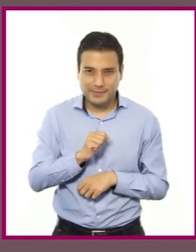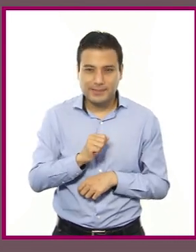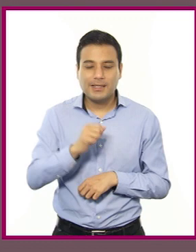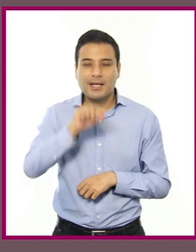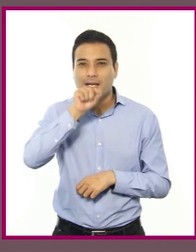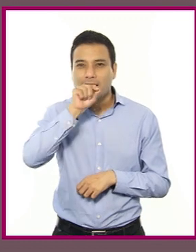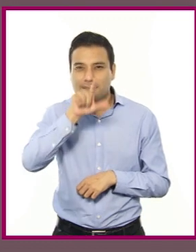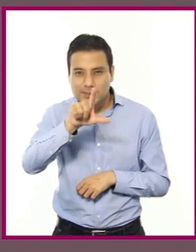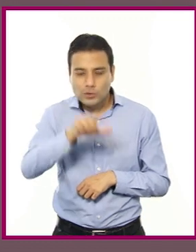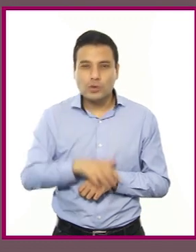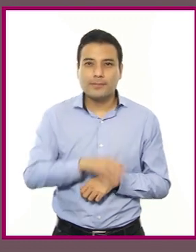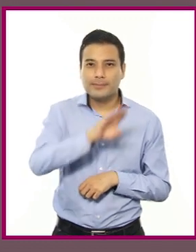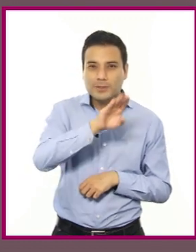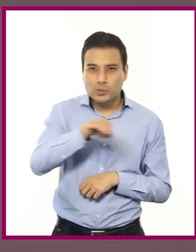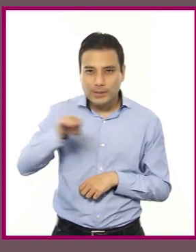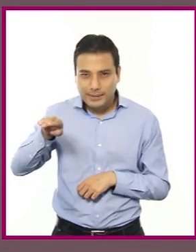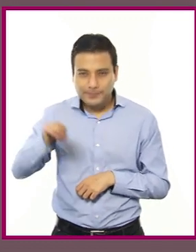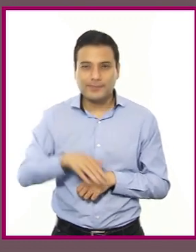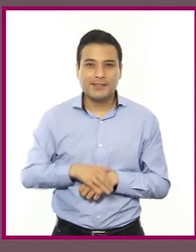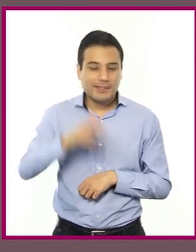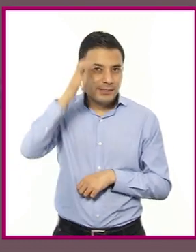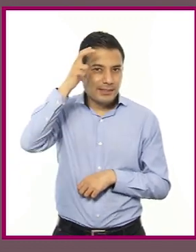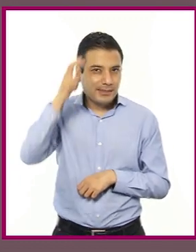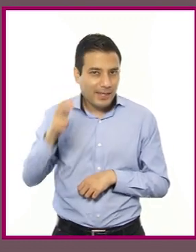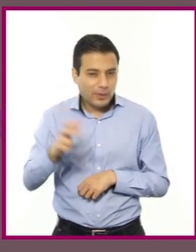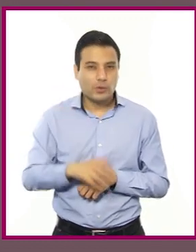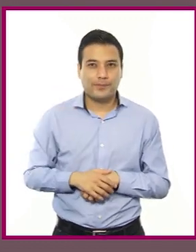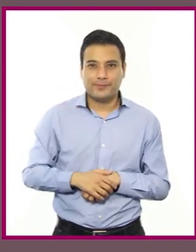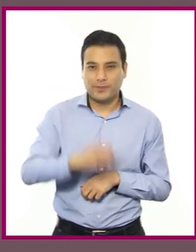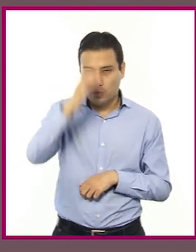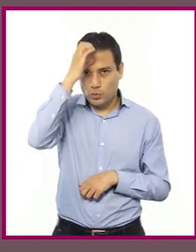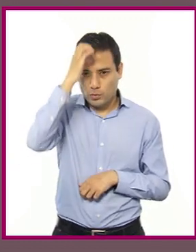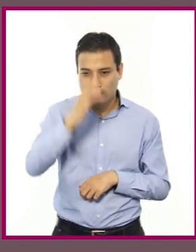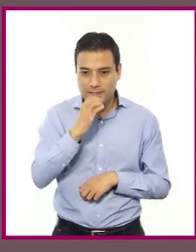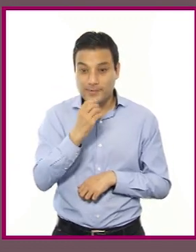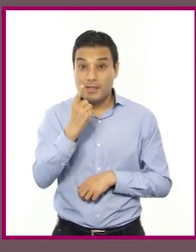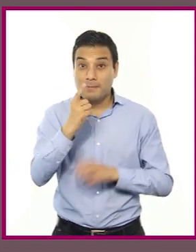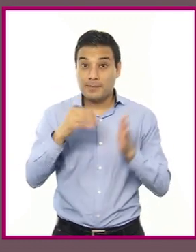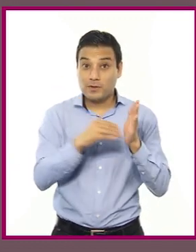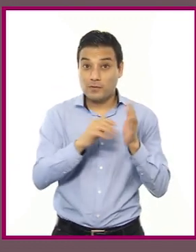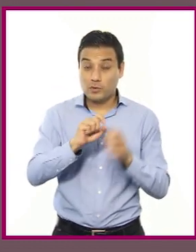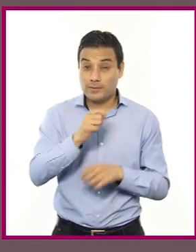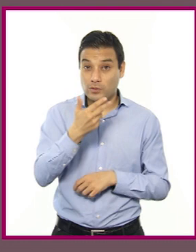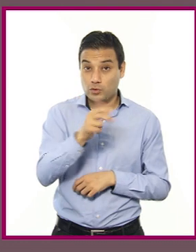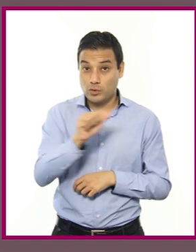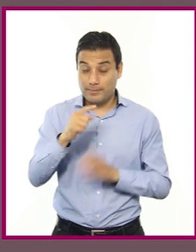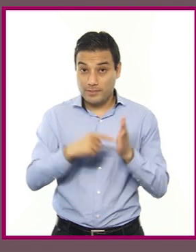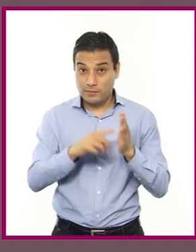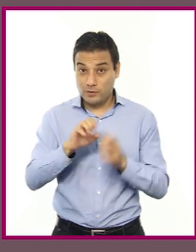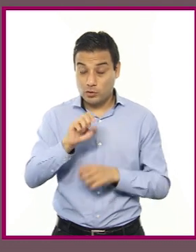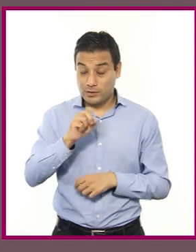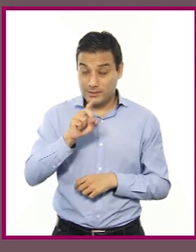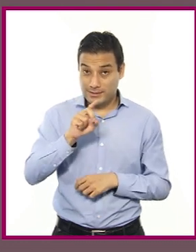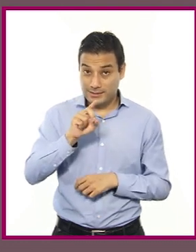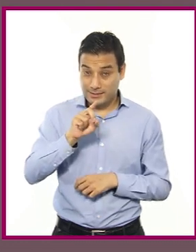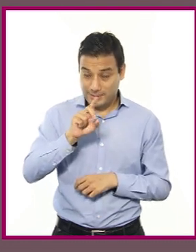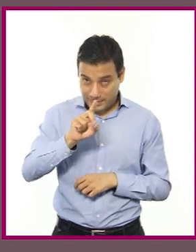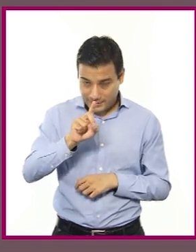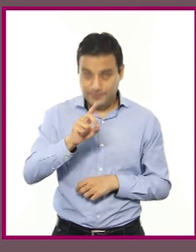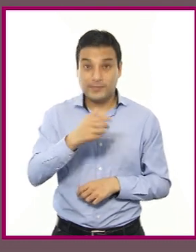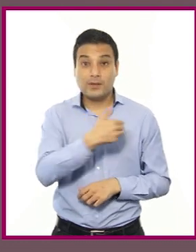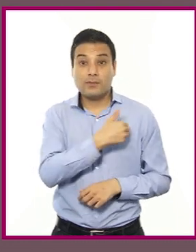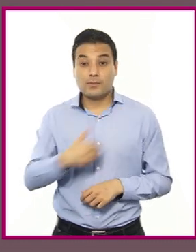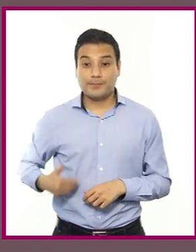y Coahuila. En el periodo de 1928 a 1930, correspondiente a la presidencia de